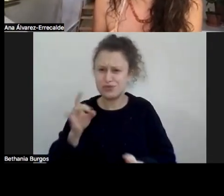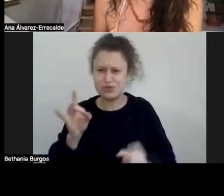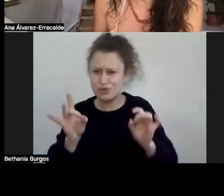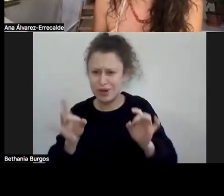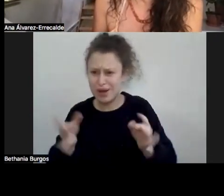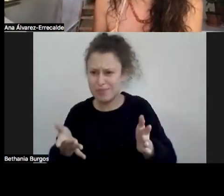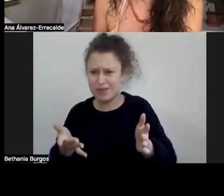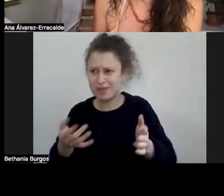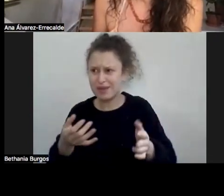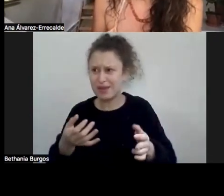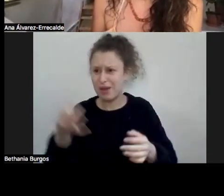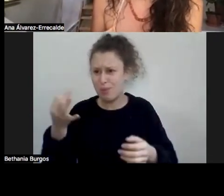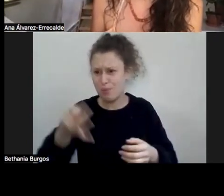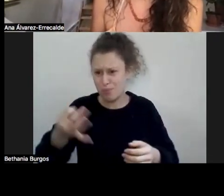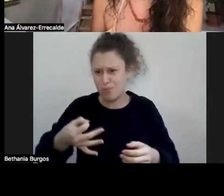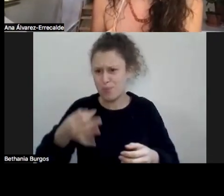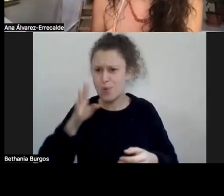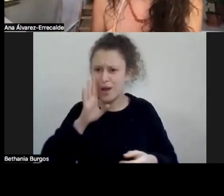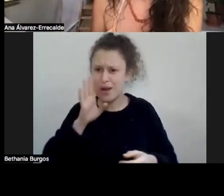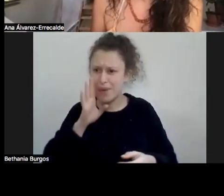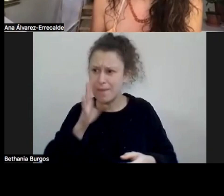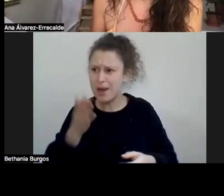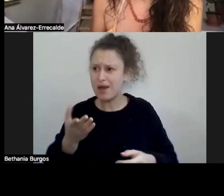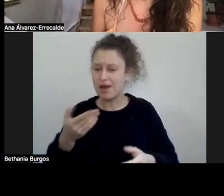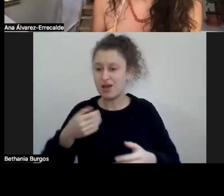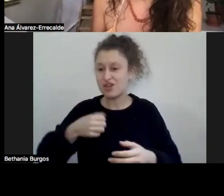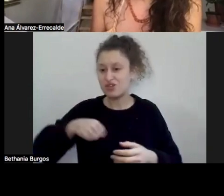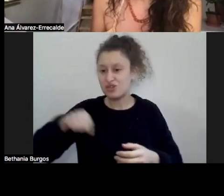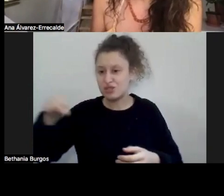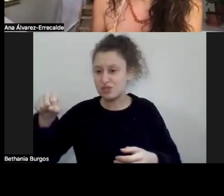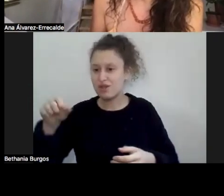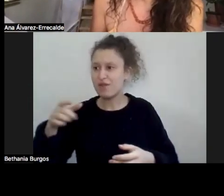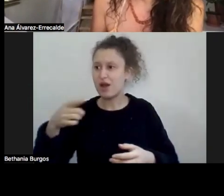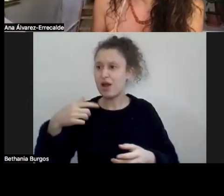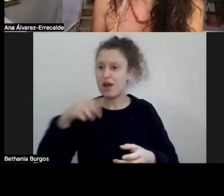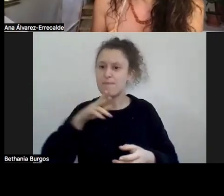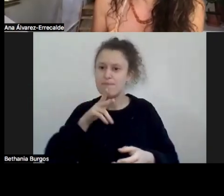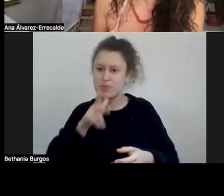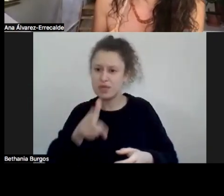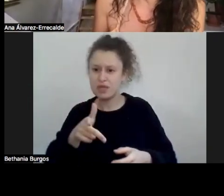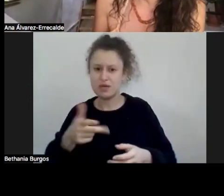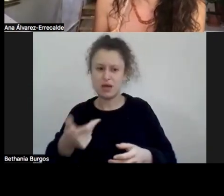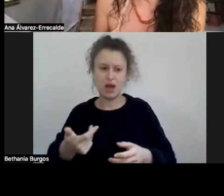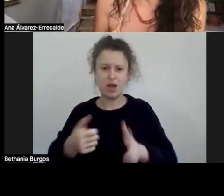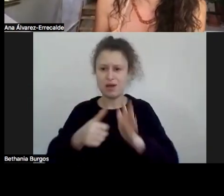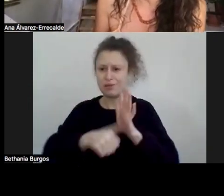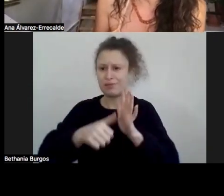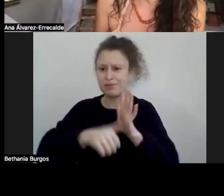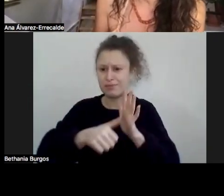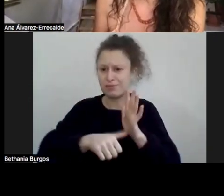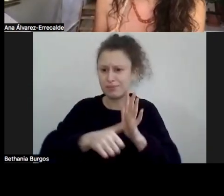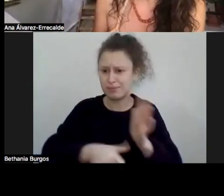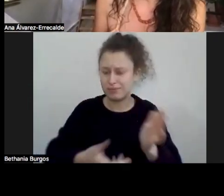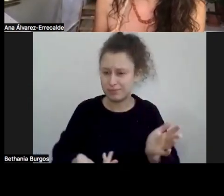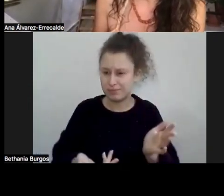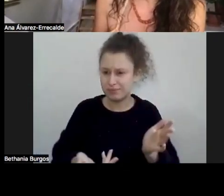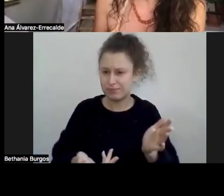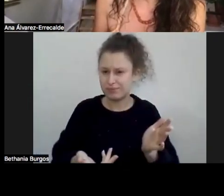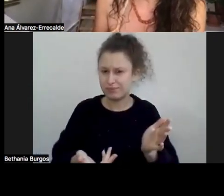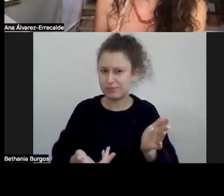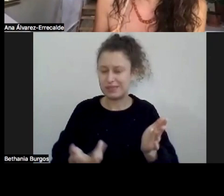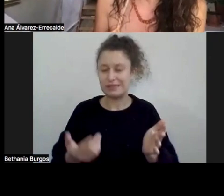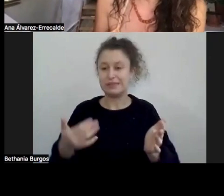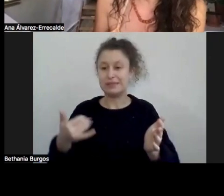que me proponen los médicos? Hay niños con el síndrome de mi hija que tienen 5 años y más de 30 cirugías. Su